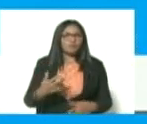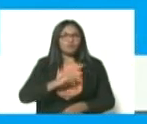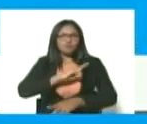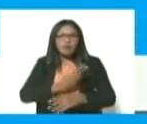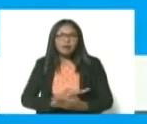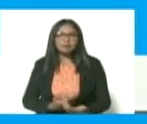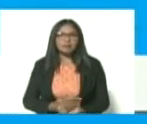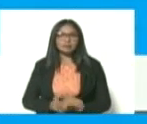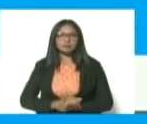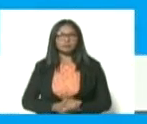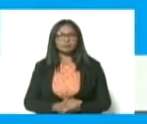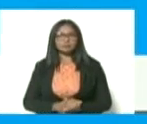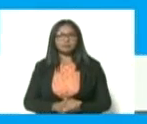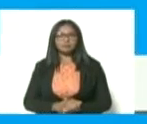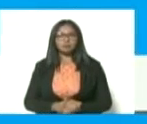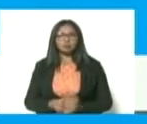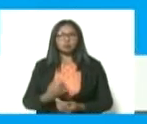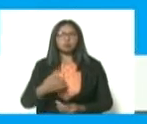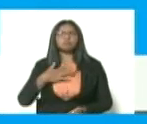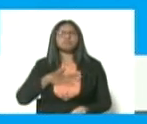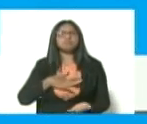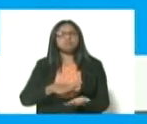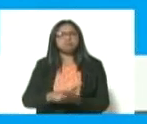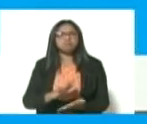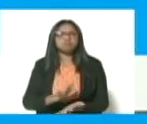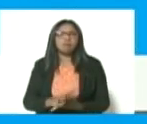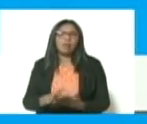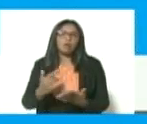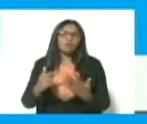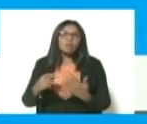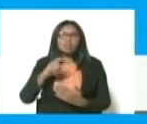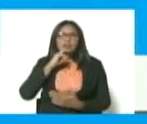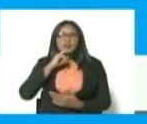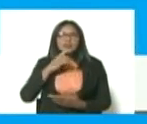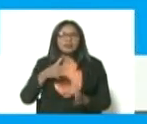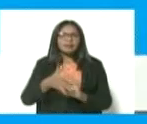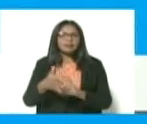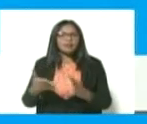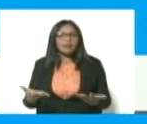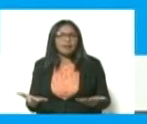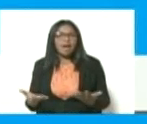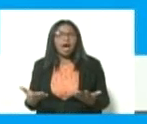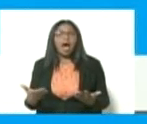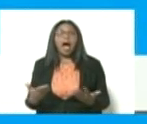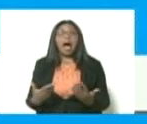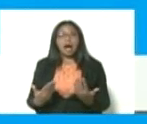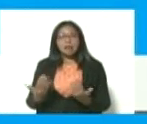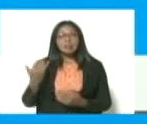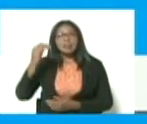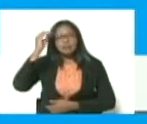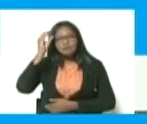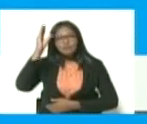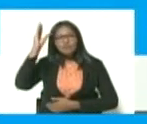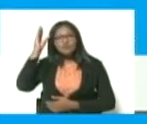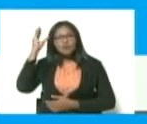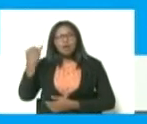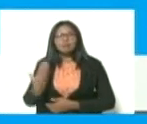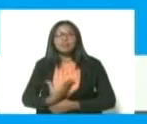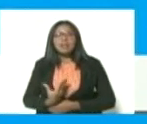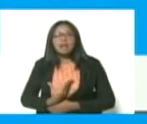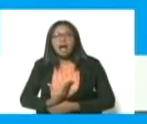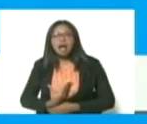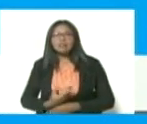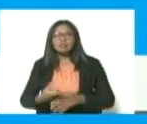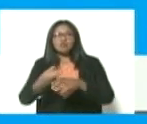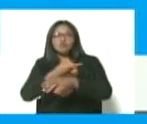Lo que alivia un poco su dificultad es la capacidad del alcalde,